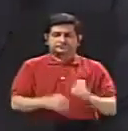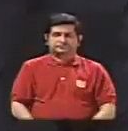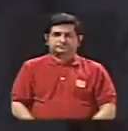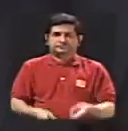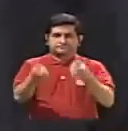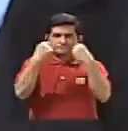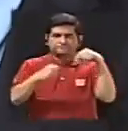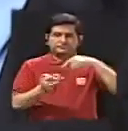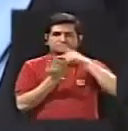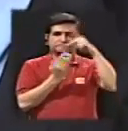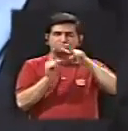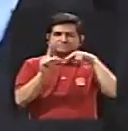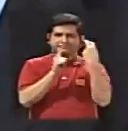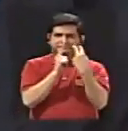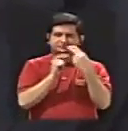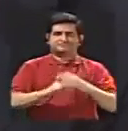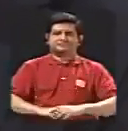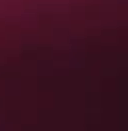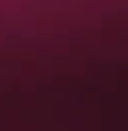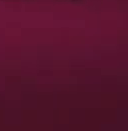cuando volvamos aquí en su programa Puntos de Vista.